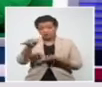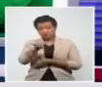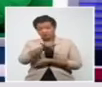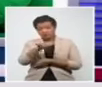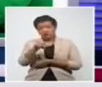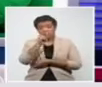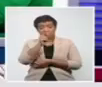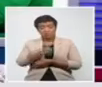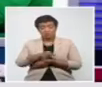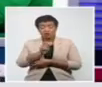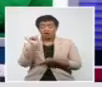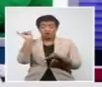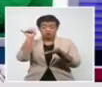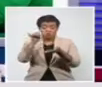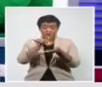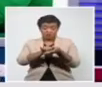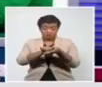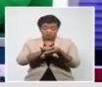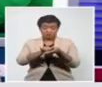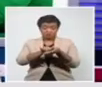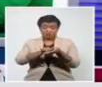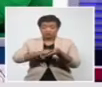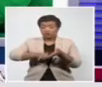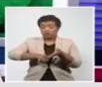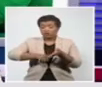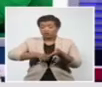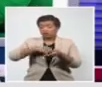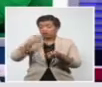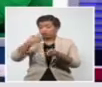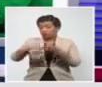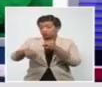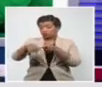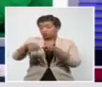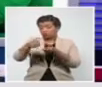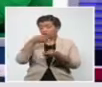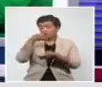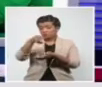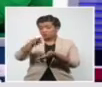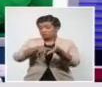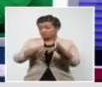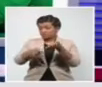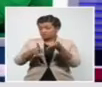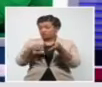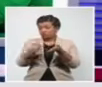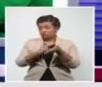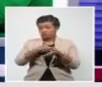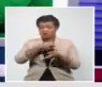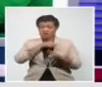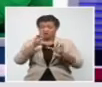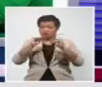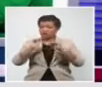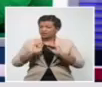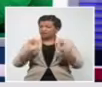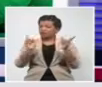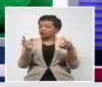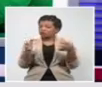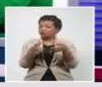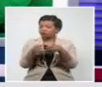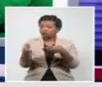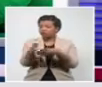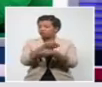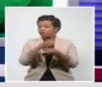sus provincias. Anoche mismo evaluábamos con cada uno de los territorios ya los centros que se han ido